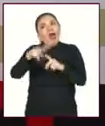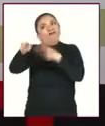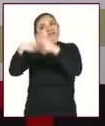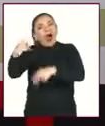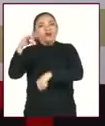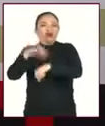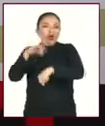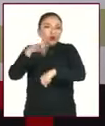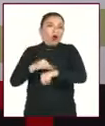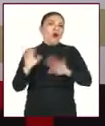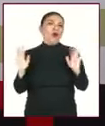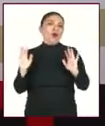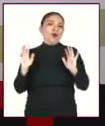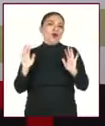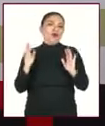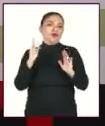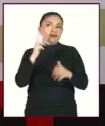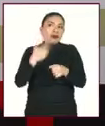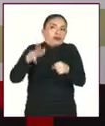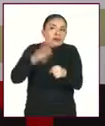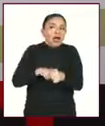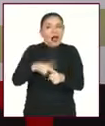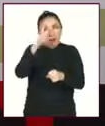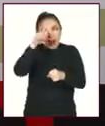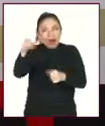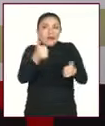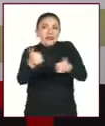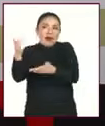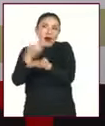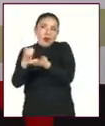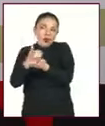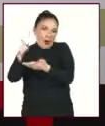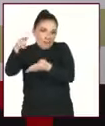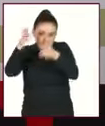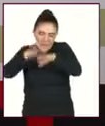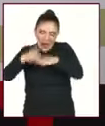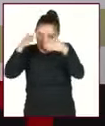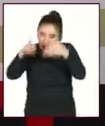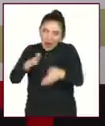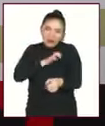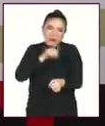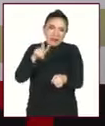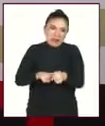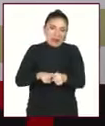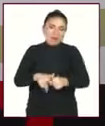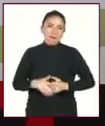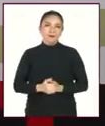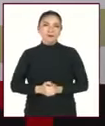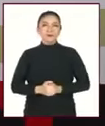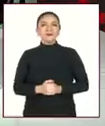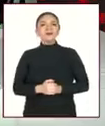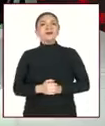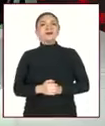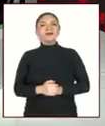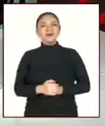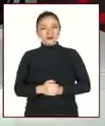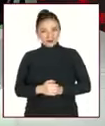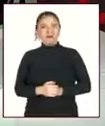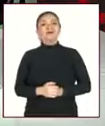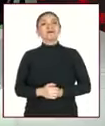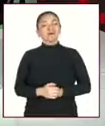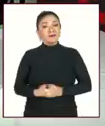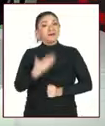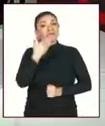un médico o a algún lugar donde ya se le pueda dar atención más especializada a los alumnos. Nunca está de